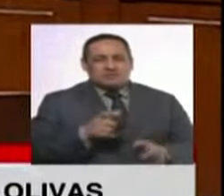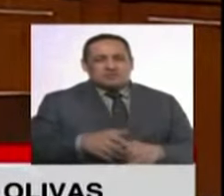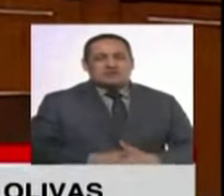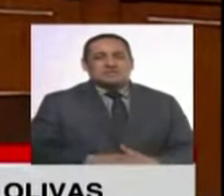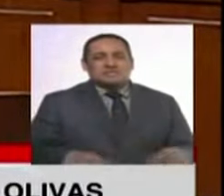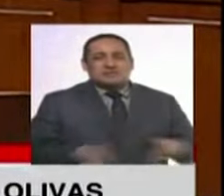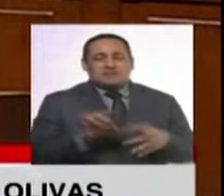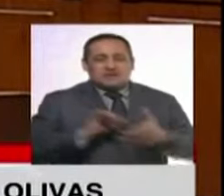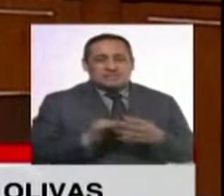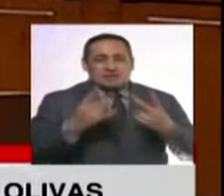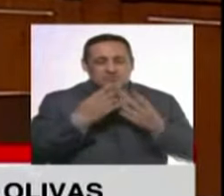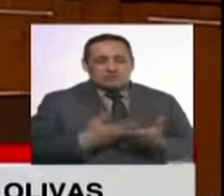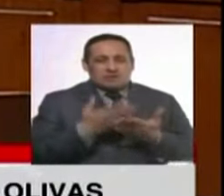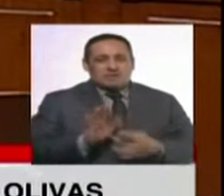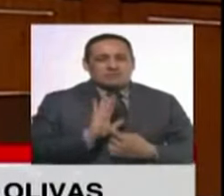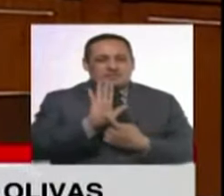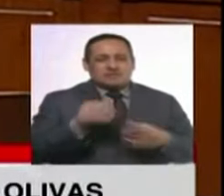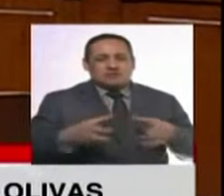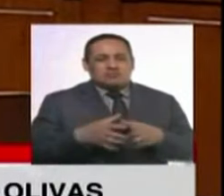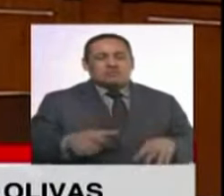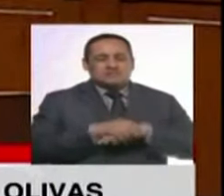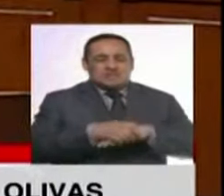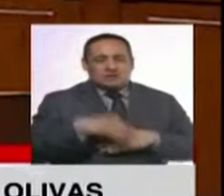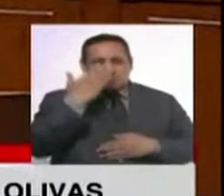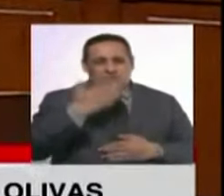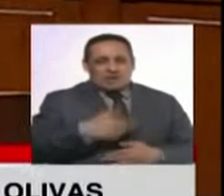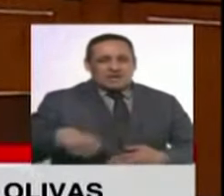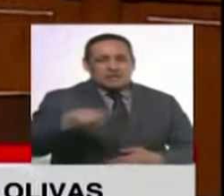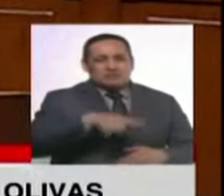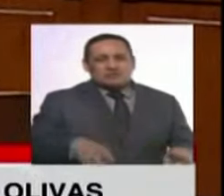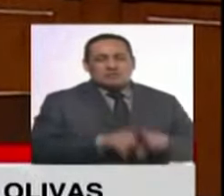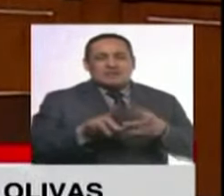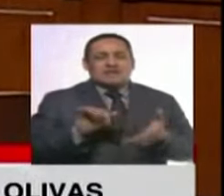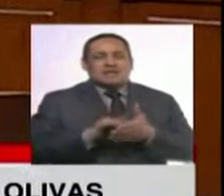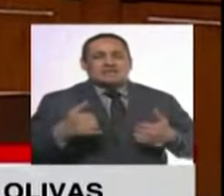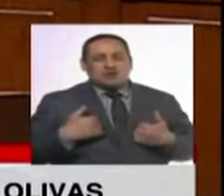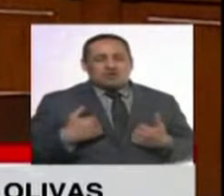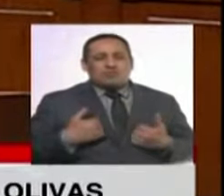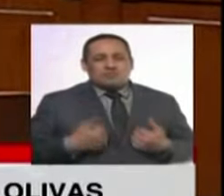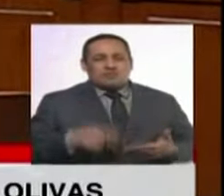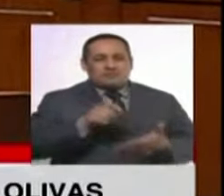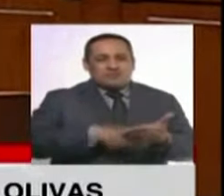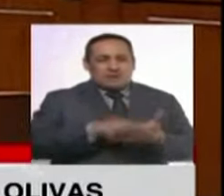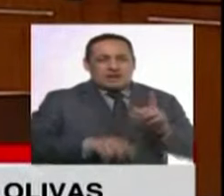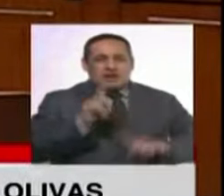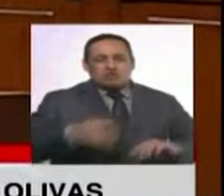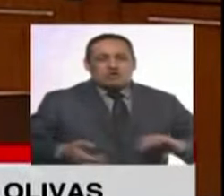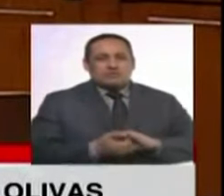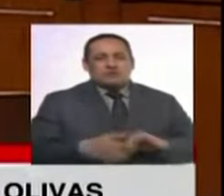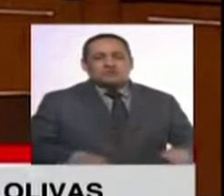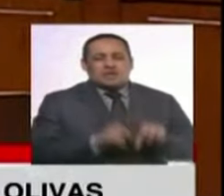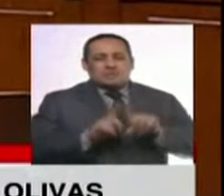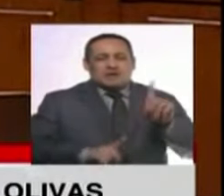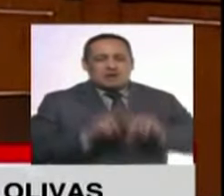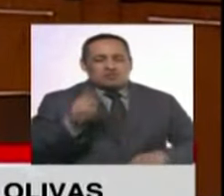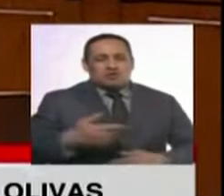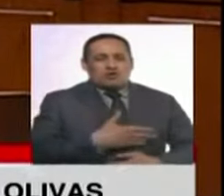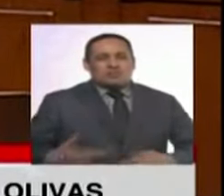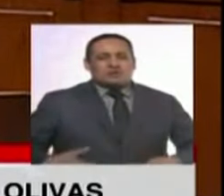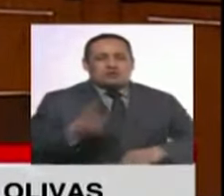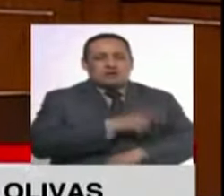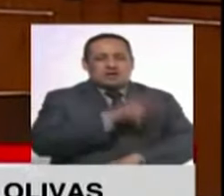y es así es un ejemplo para eso gobernador de mi salud desde acá ellos y tengo por por firmar algunos convenios más como había una buena